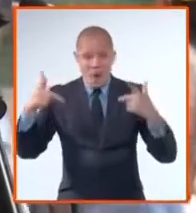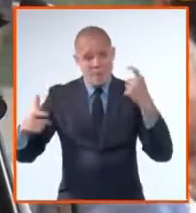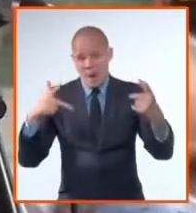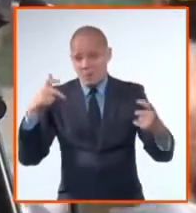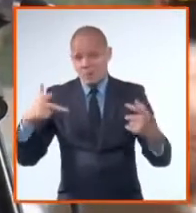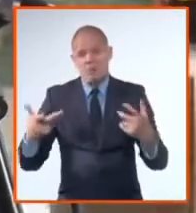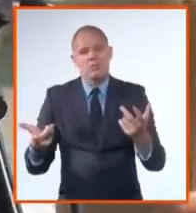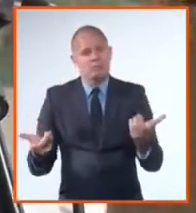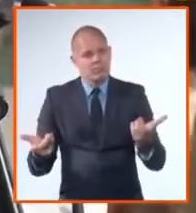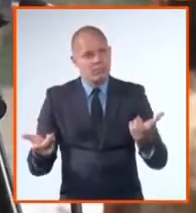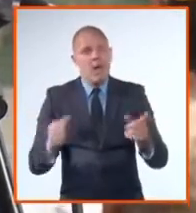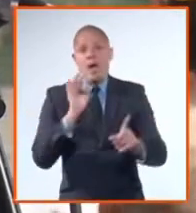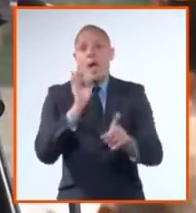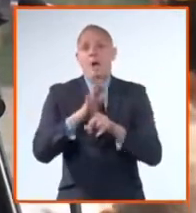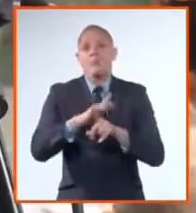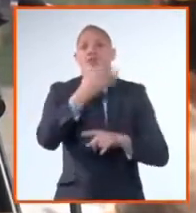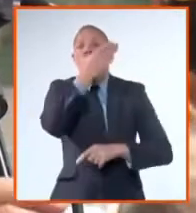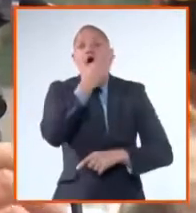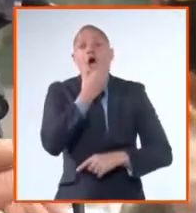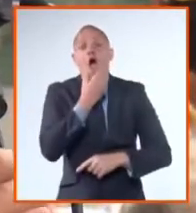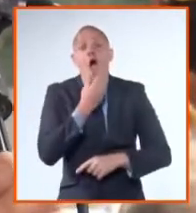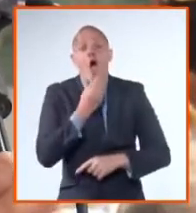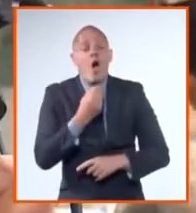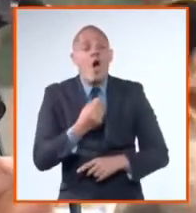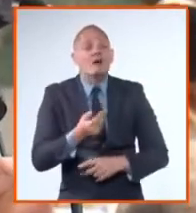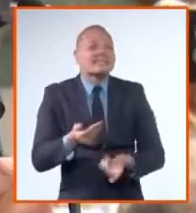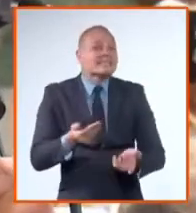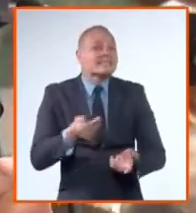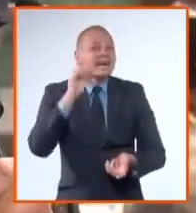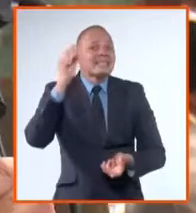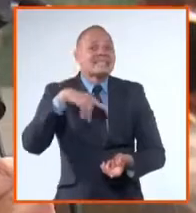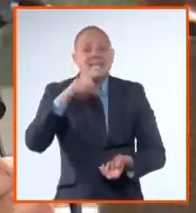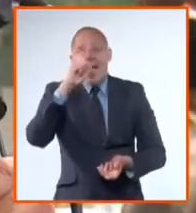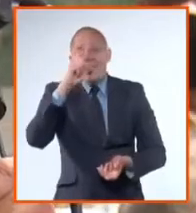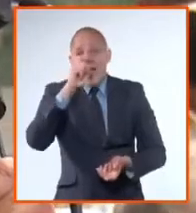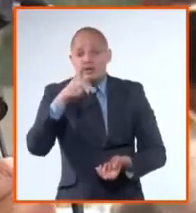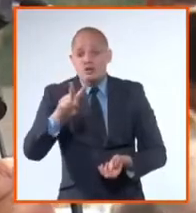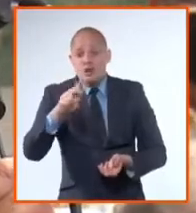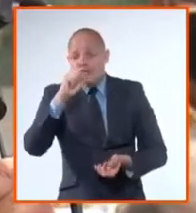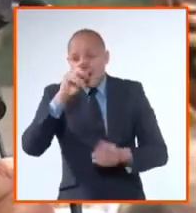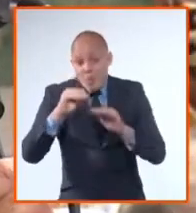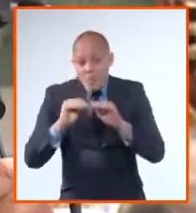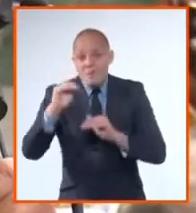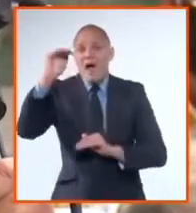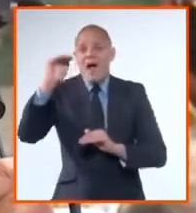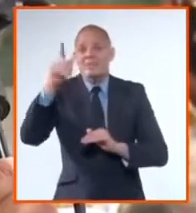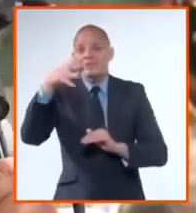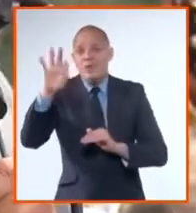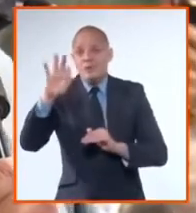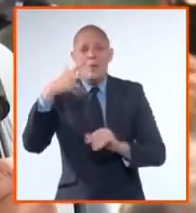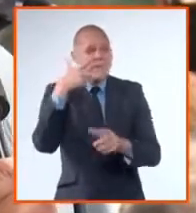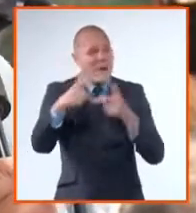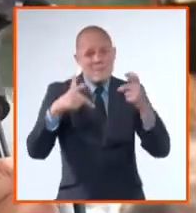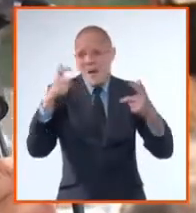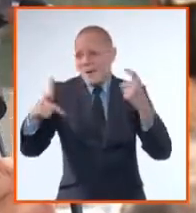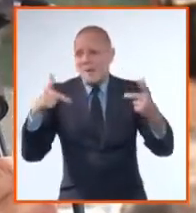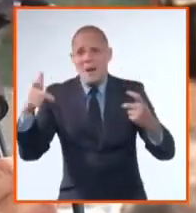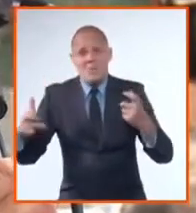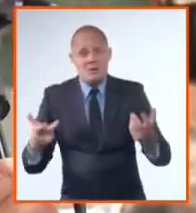tener todavía tiempo, esta enfermedad va a quedar, todavía está por ver muchas cosas de la